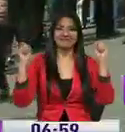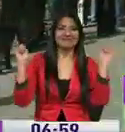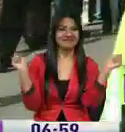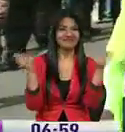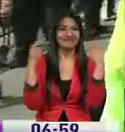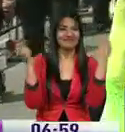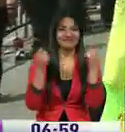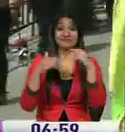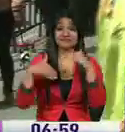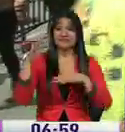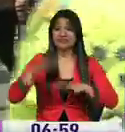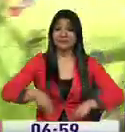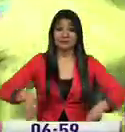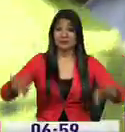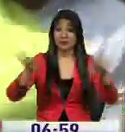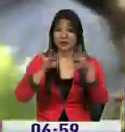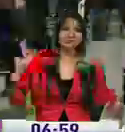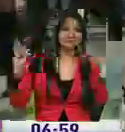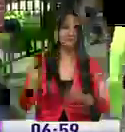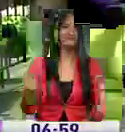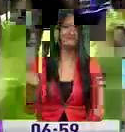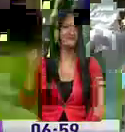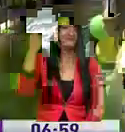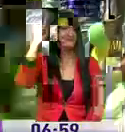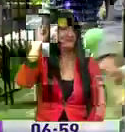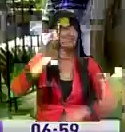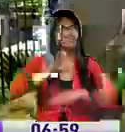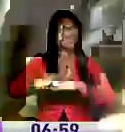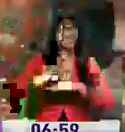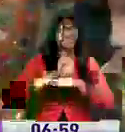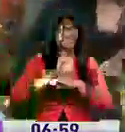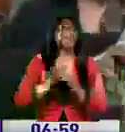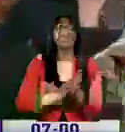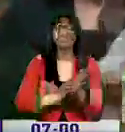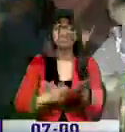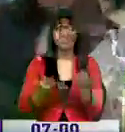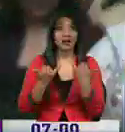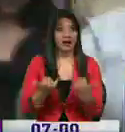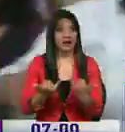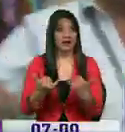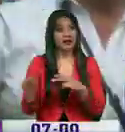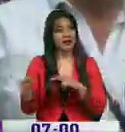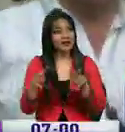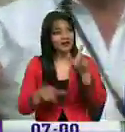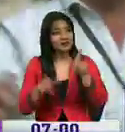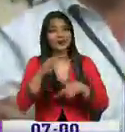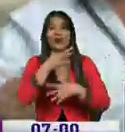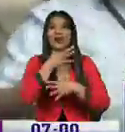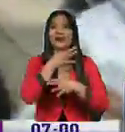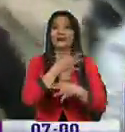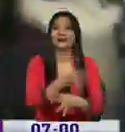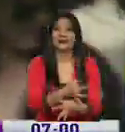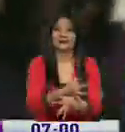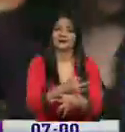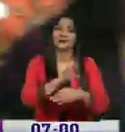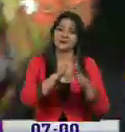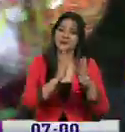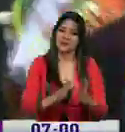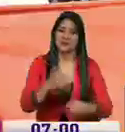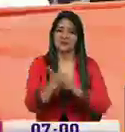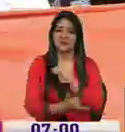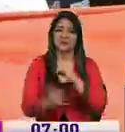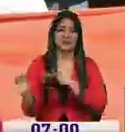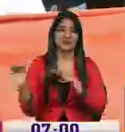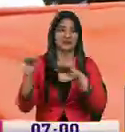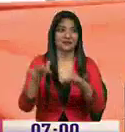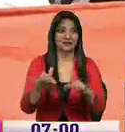una de las más importantes de la serranía ecuatoriana, que hoy por hoy es un gran atractivo turístico que convoca a nacionales y extranjeros.